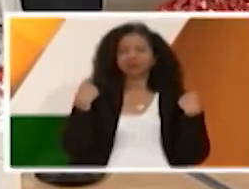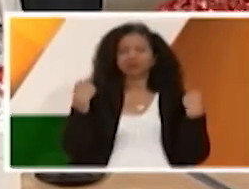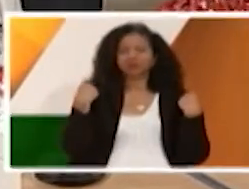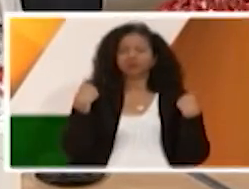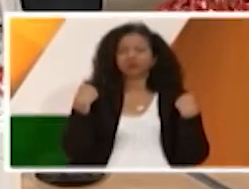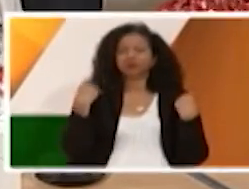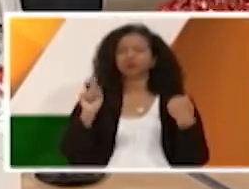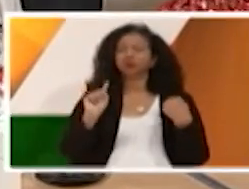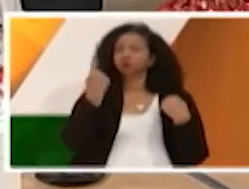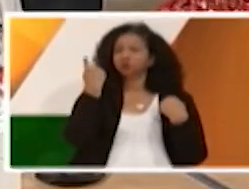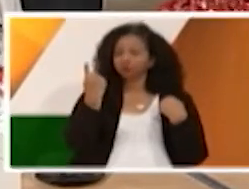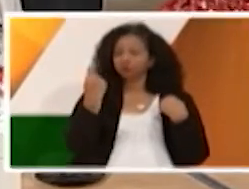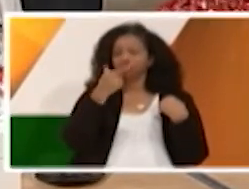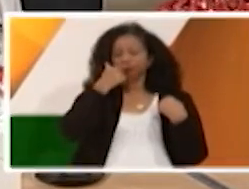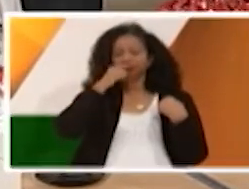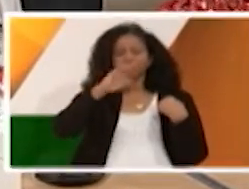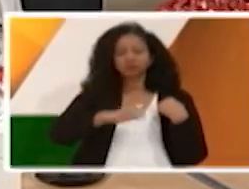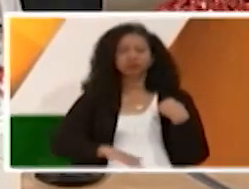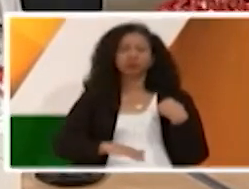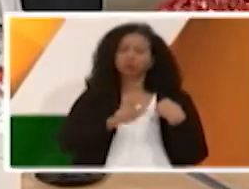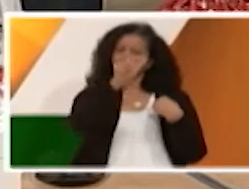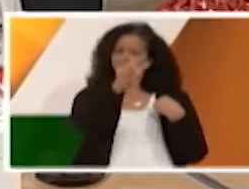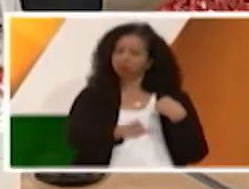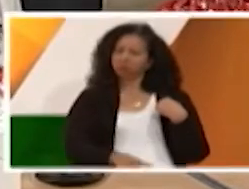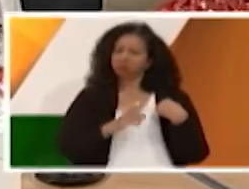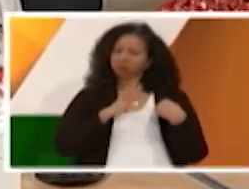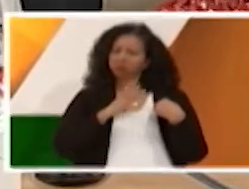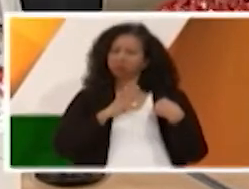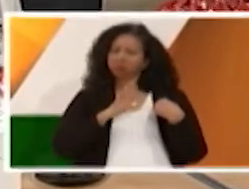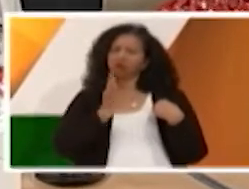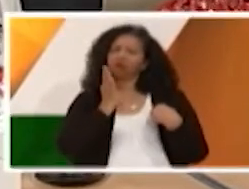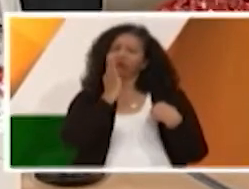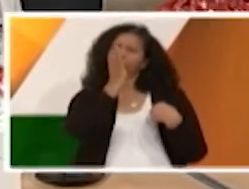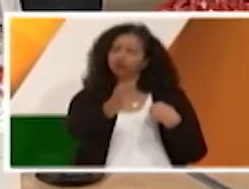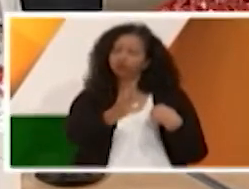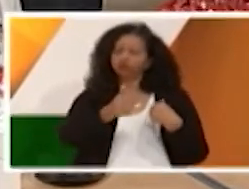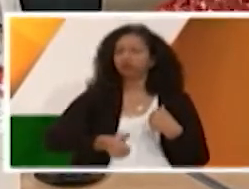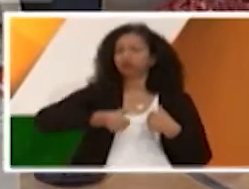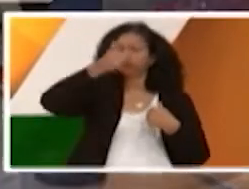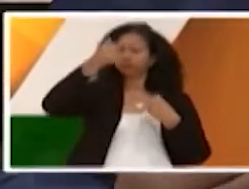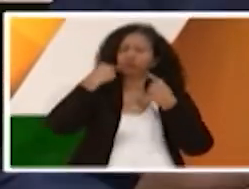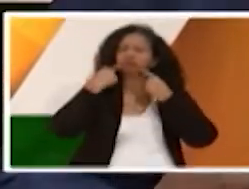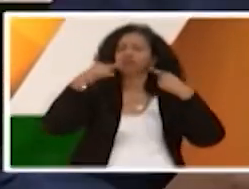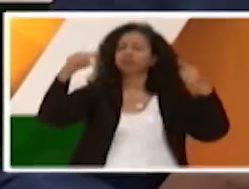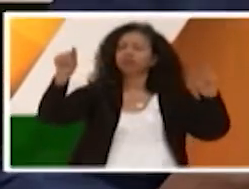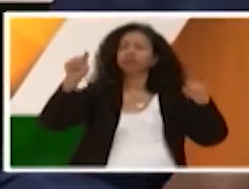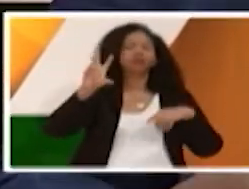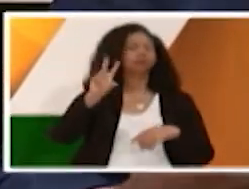única y exclusivamente para aquel niño con fenotipo, con biotipo, de convertirse en un gran atleta. Nosotros soñamos con